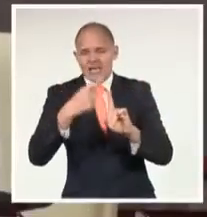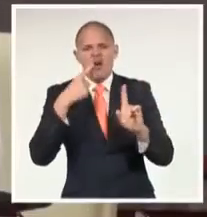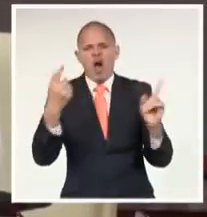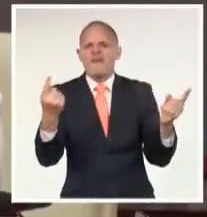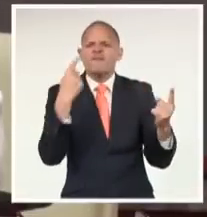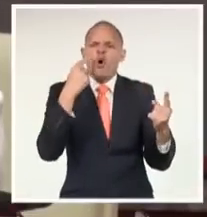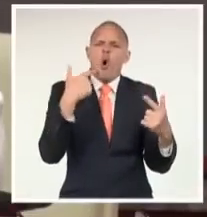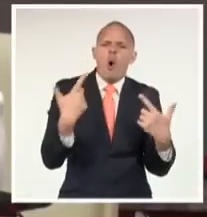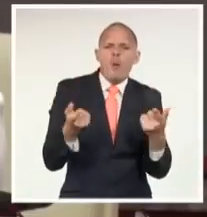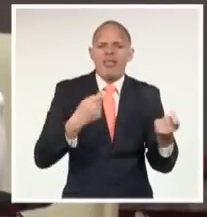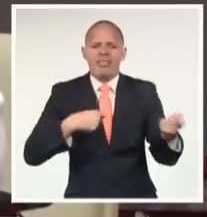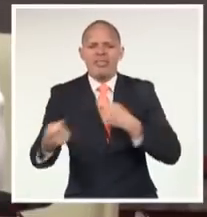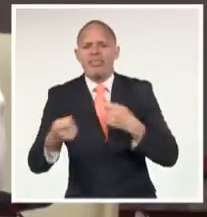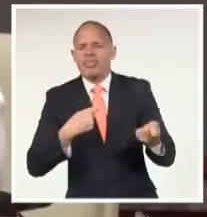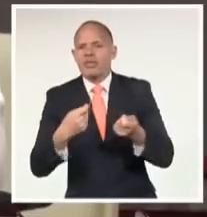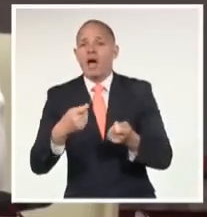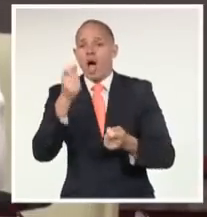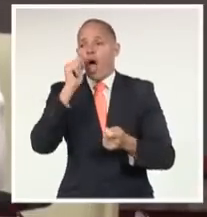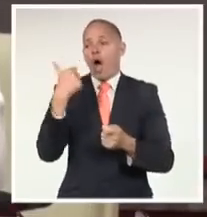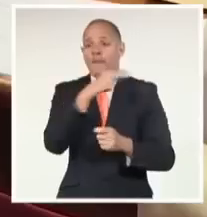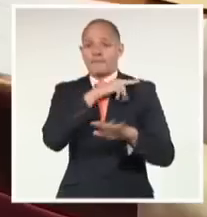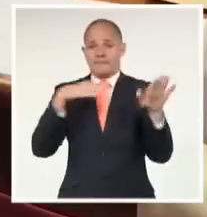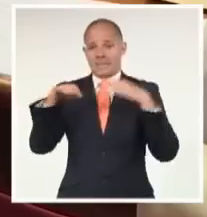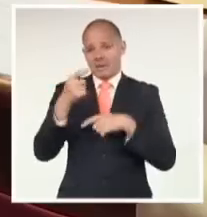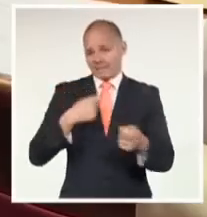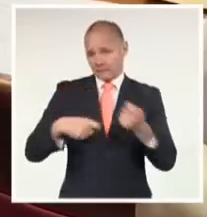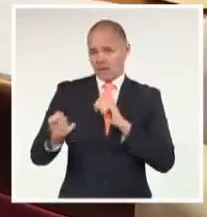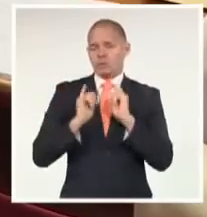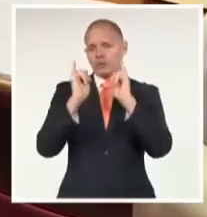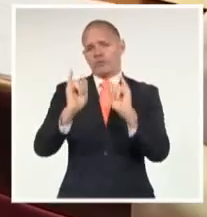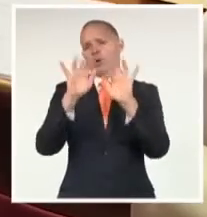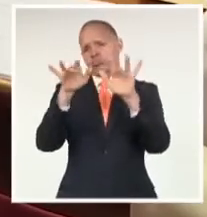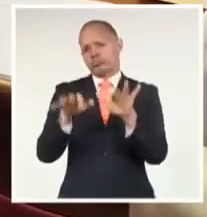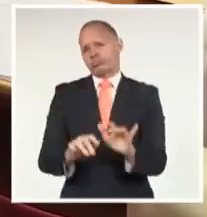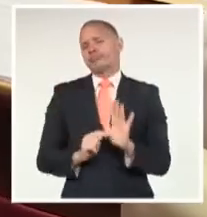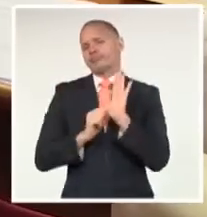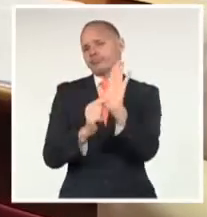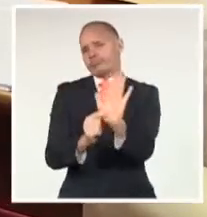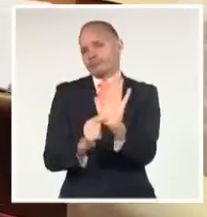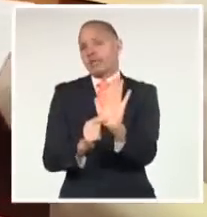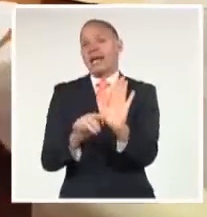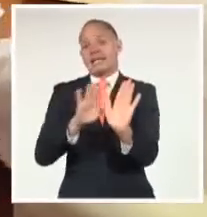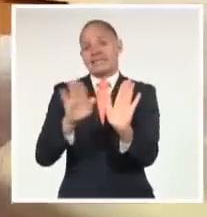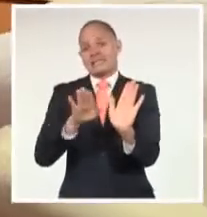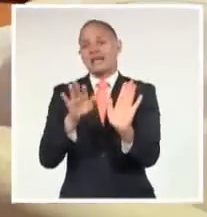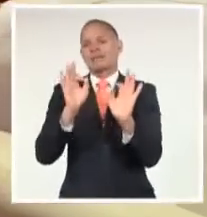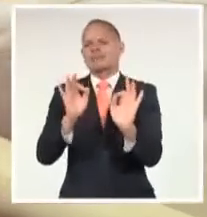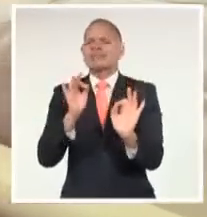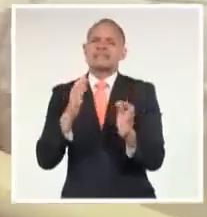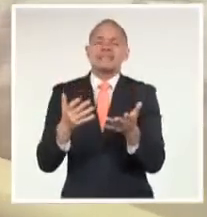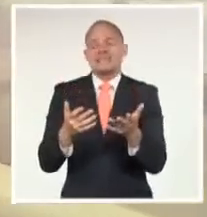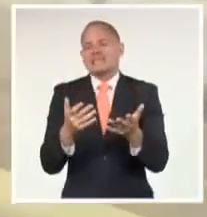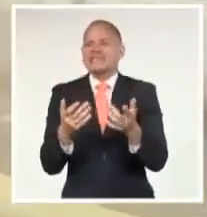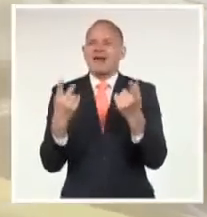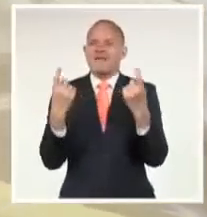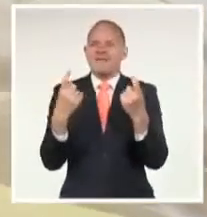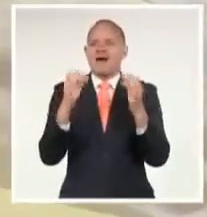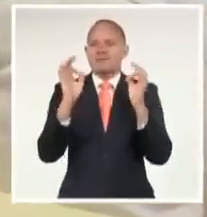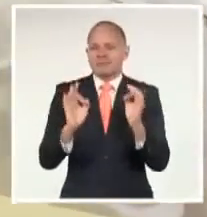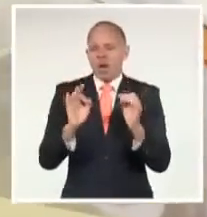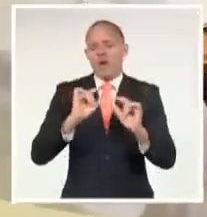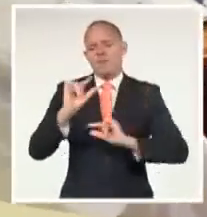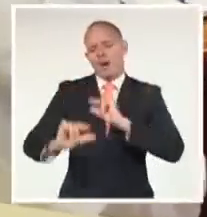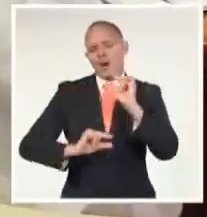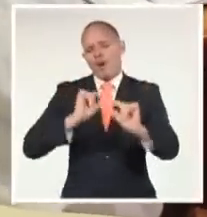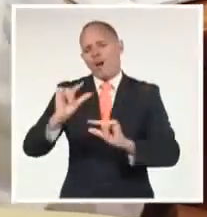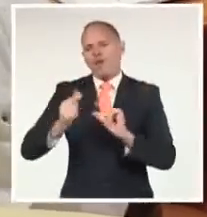presentado por el viceprimer ministro Alejandro Gil Fernández. El también titular de Economía se refirió a la necesidad de avanzar en